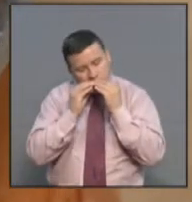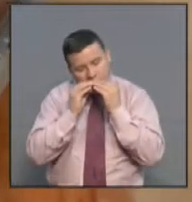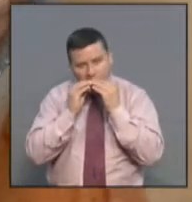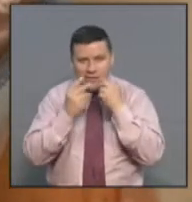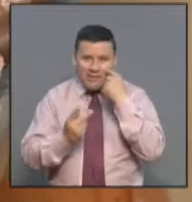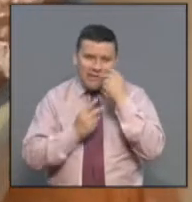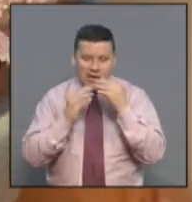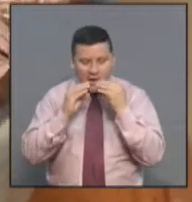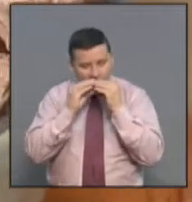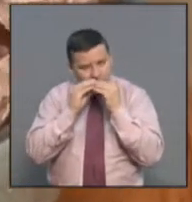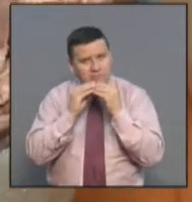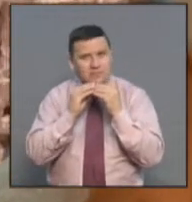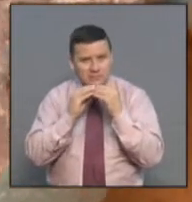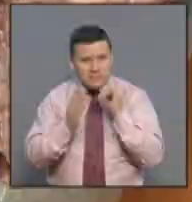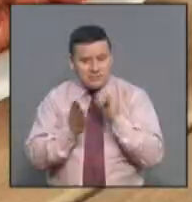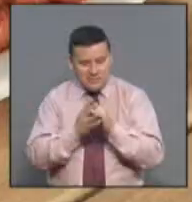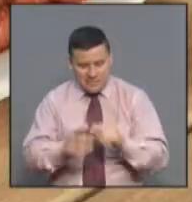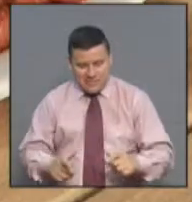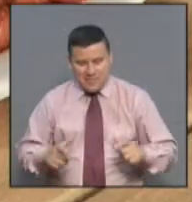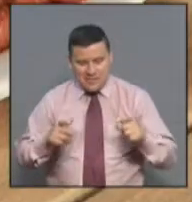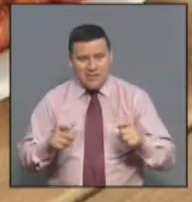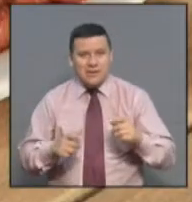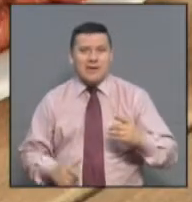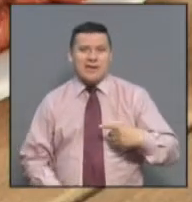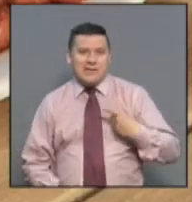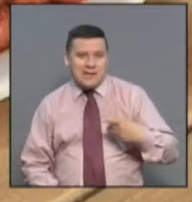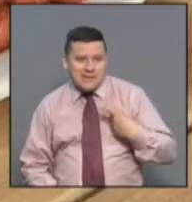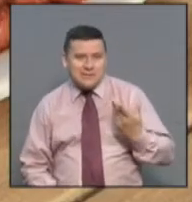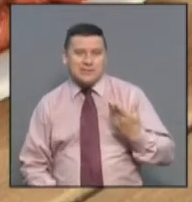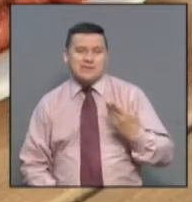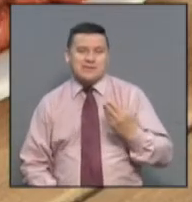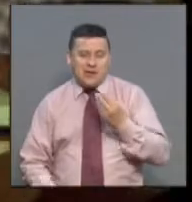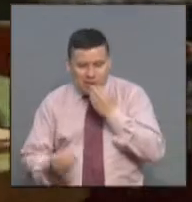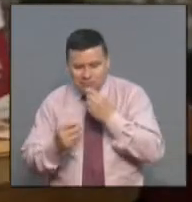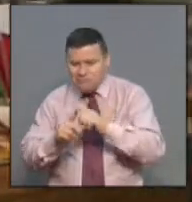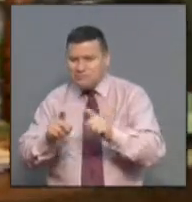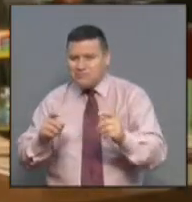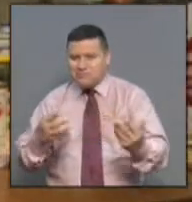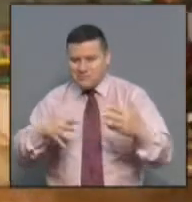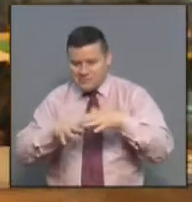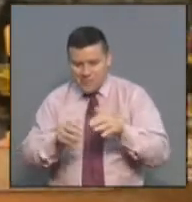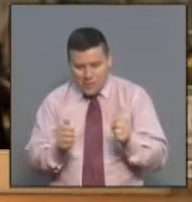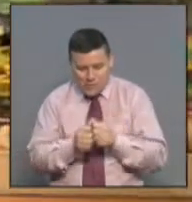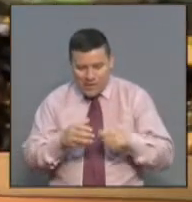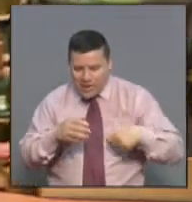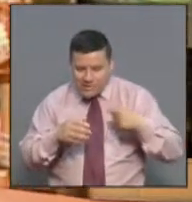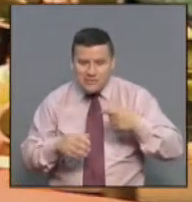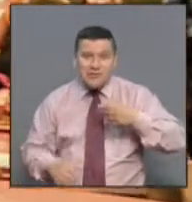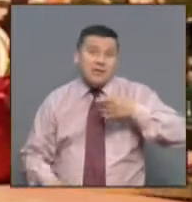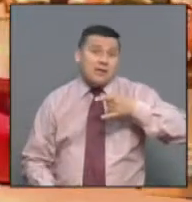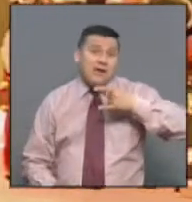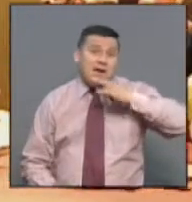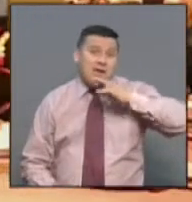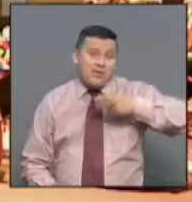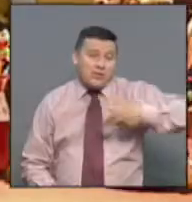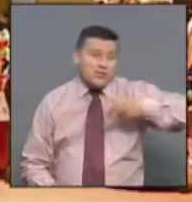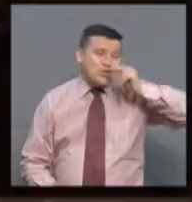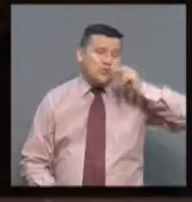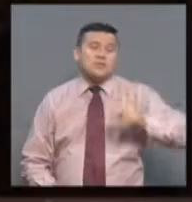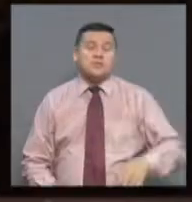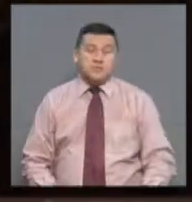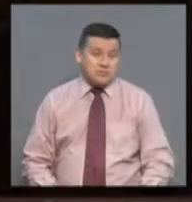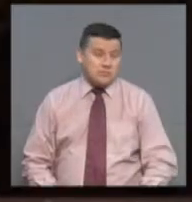y visitantes como parte de la bandeja, al desayuno, entre comidas y muchos acompañando un aguardientico paisa.